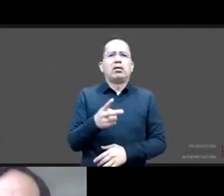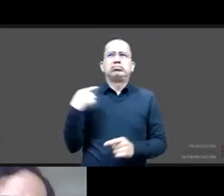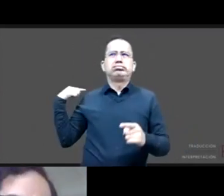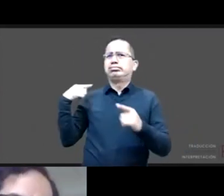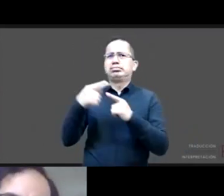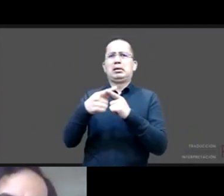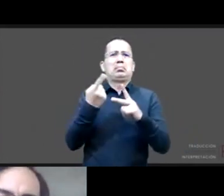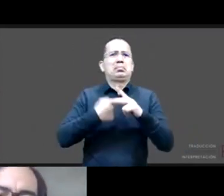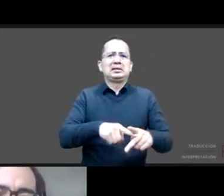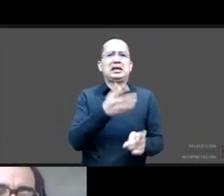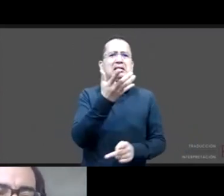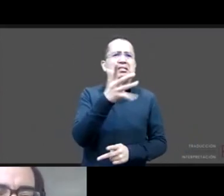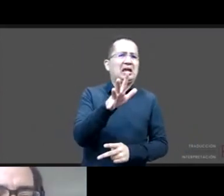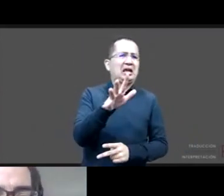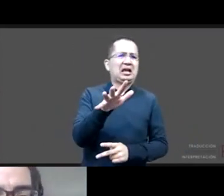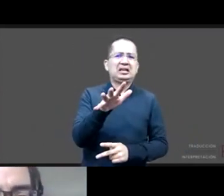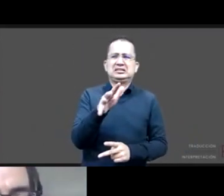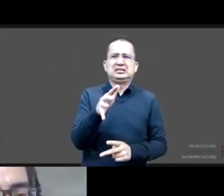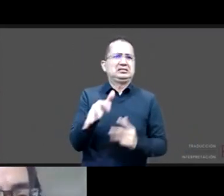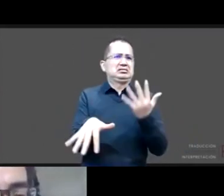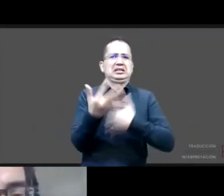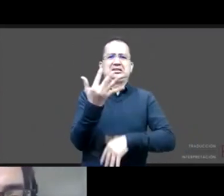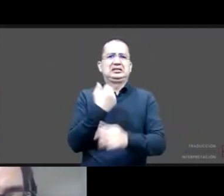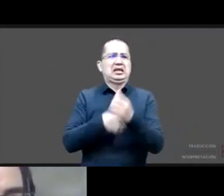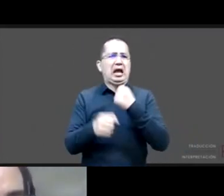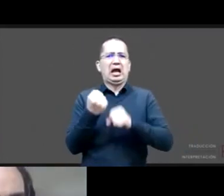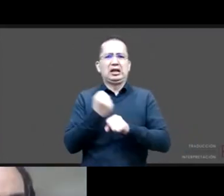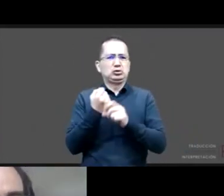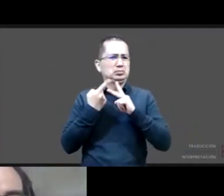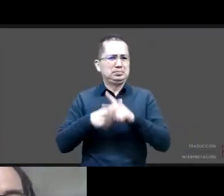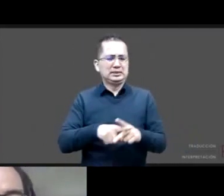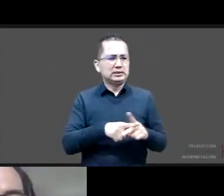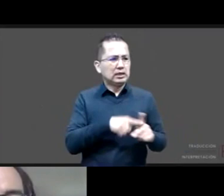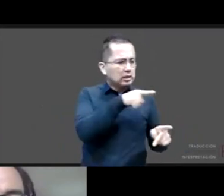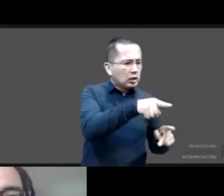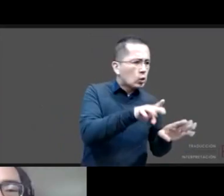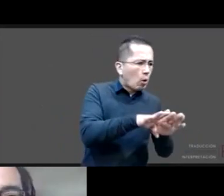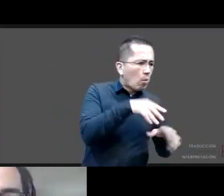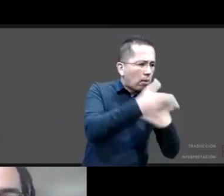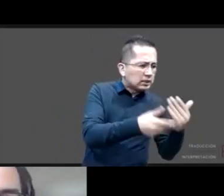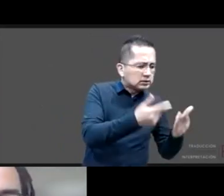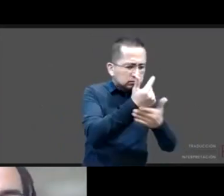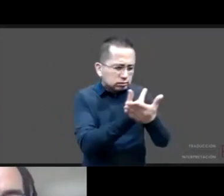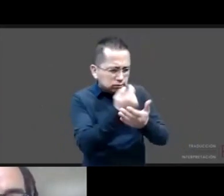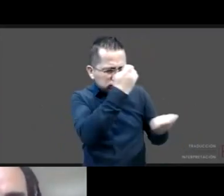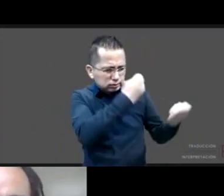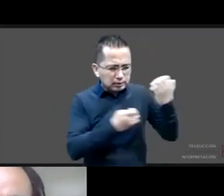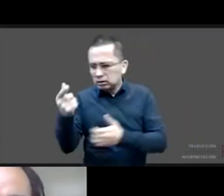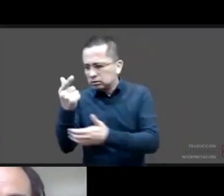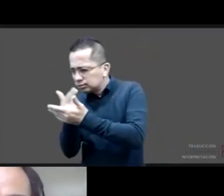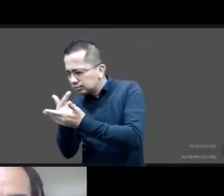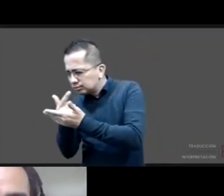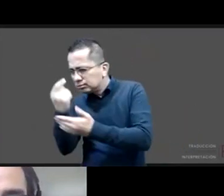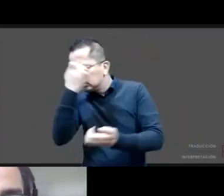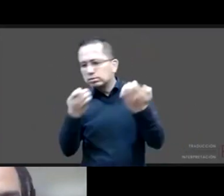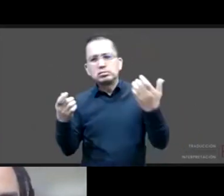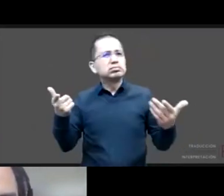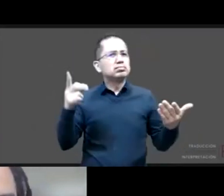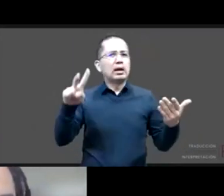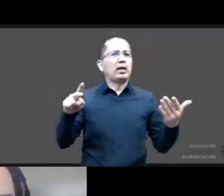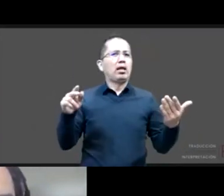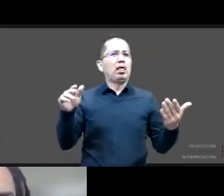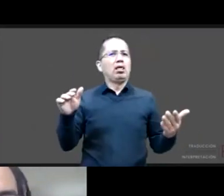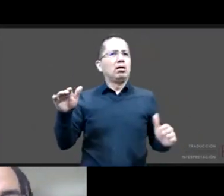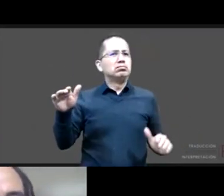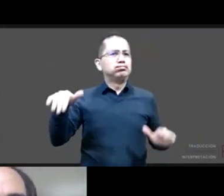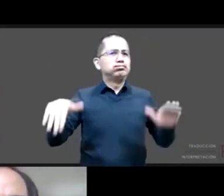ciudades pero al mirar eso lo que podemos sacar como conclusión primero es que sí se puede ahora que se pueda no quiere decir que sea